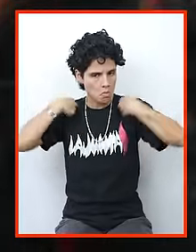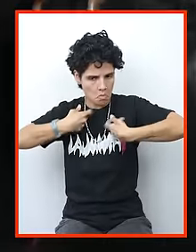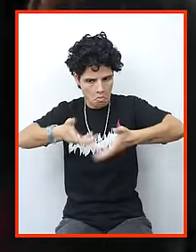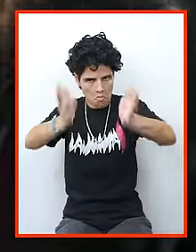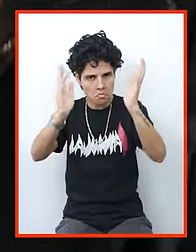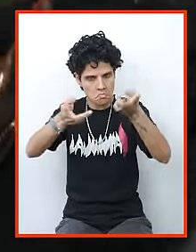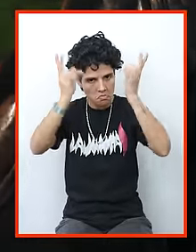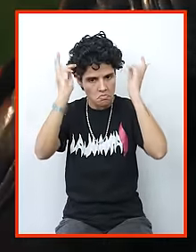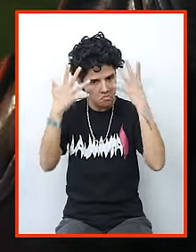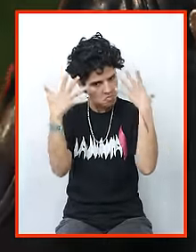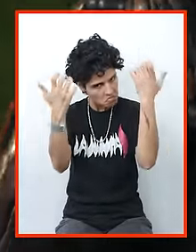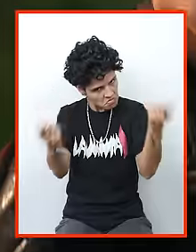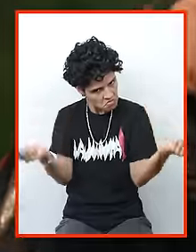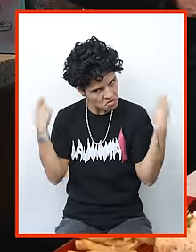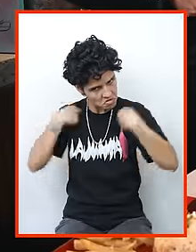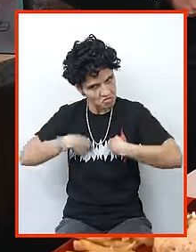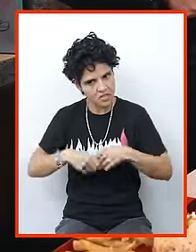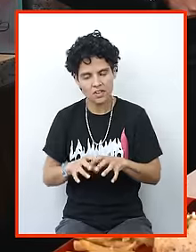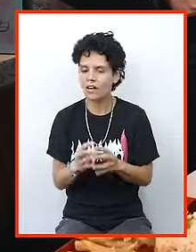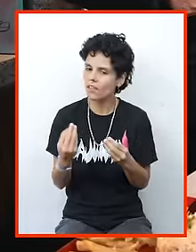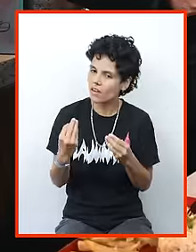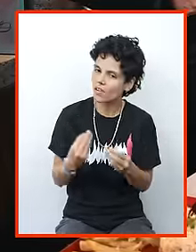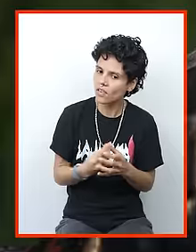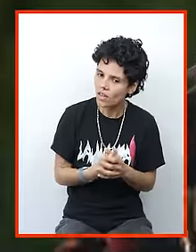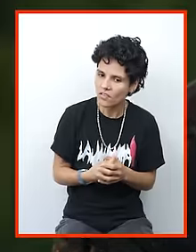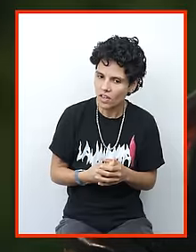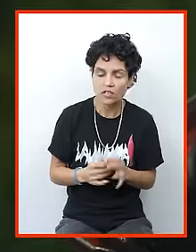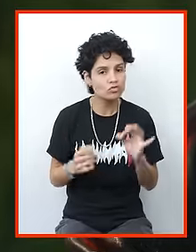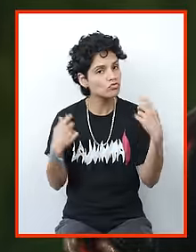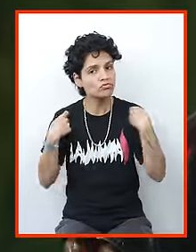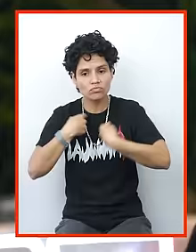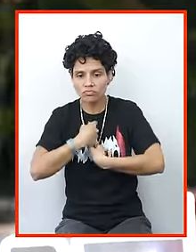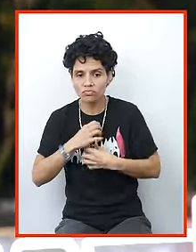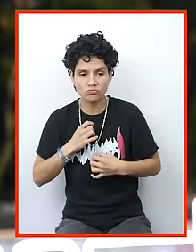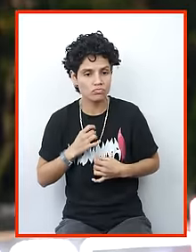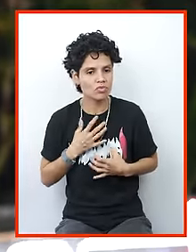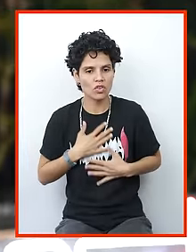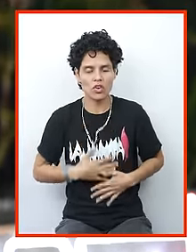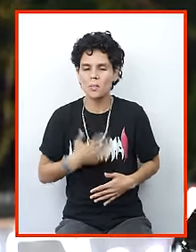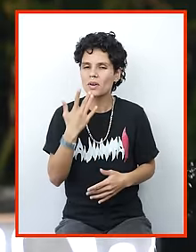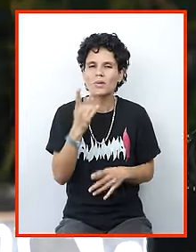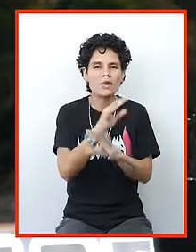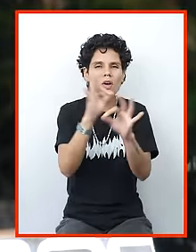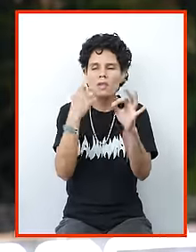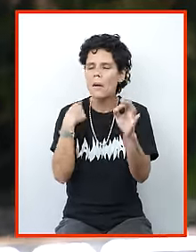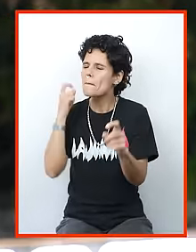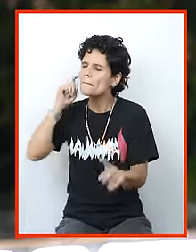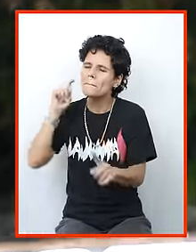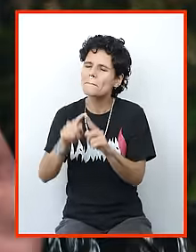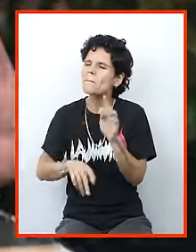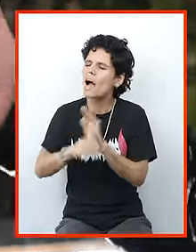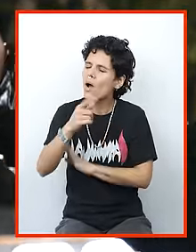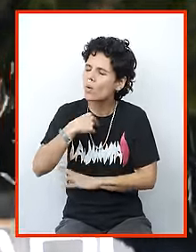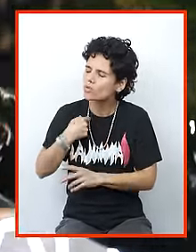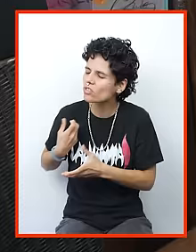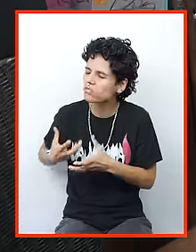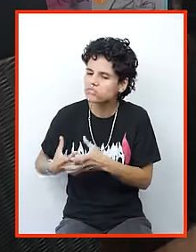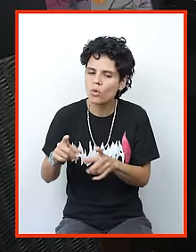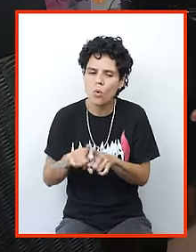Ponte nomás si querías. No. ¿No? Ahí. Está bueno, muchas la gracias. La bata, no. Porque uno nunca se desprende de lo que más le gusta. Aquí